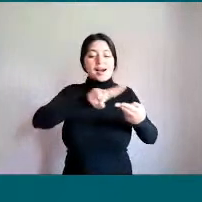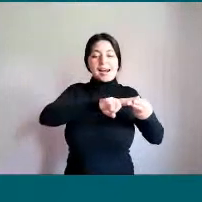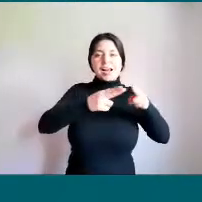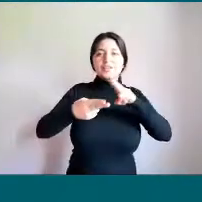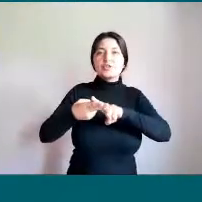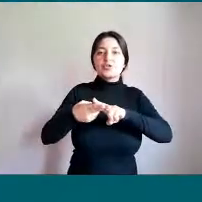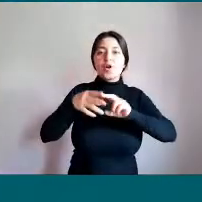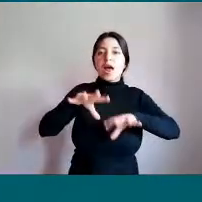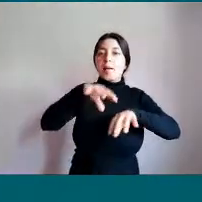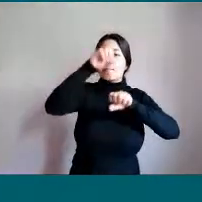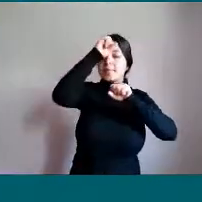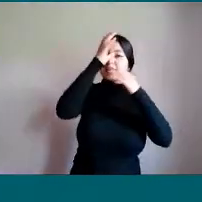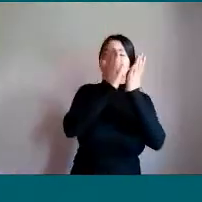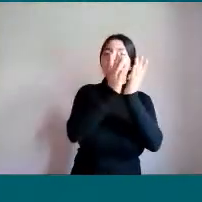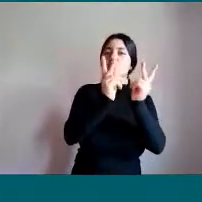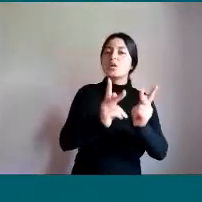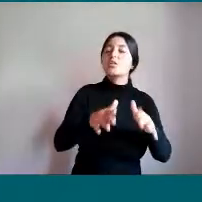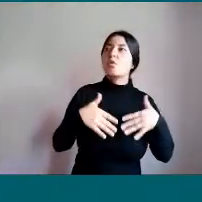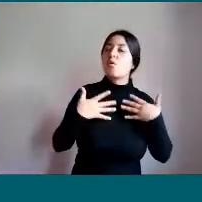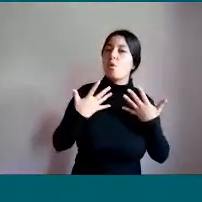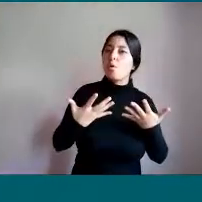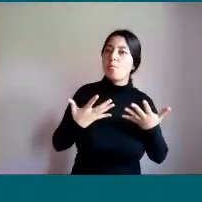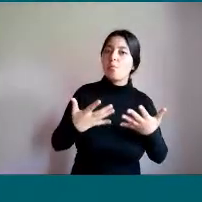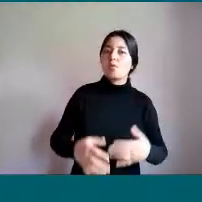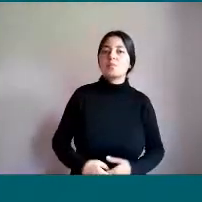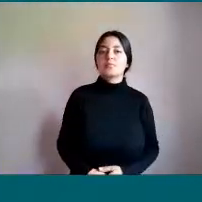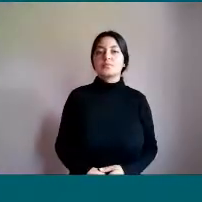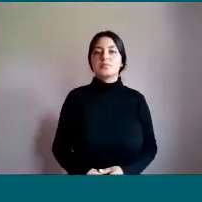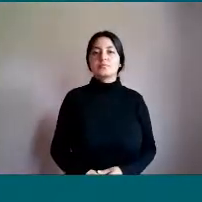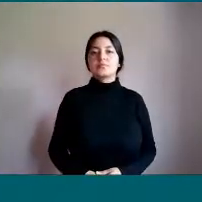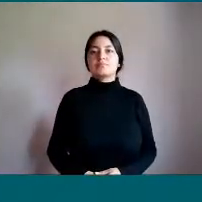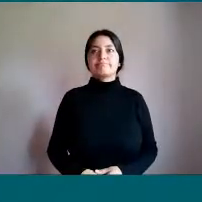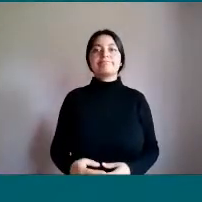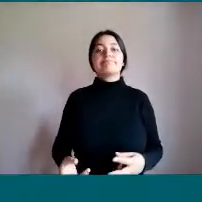entender que en aprendizaje, aprobar y aprender no es lo